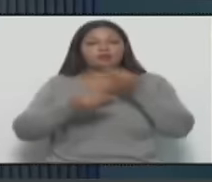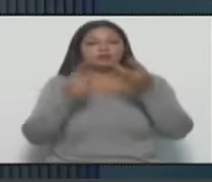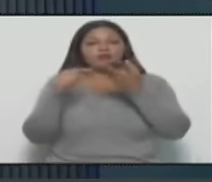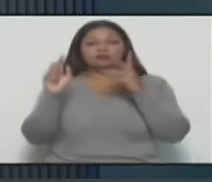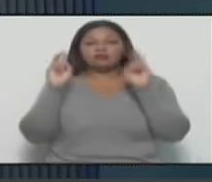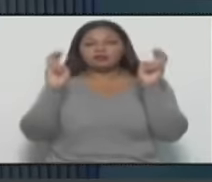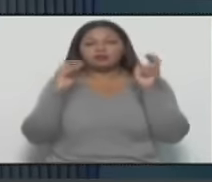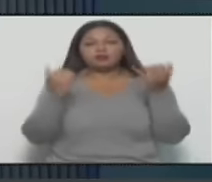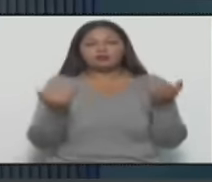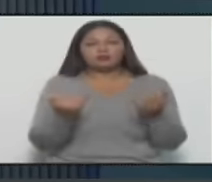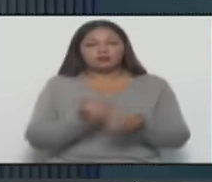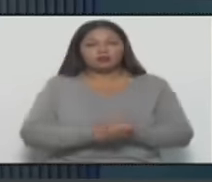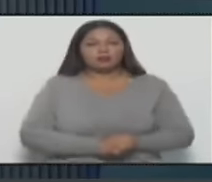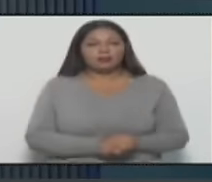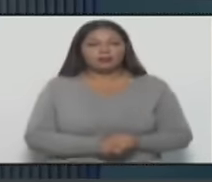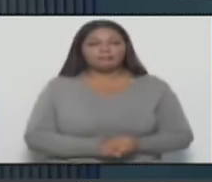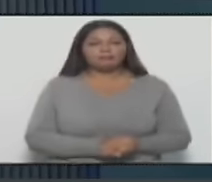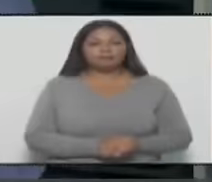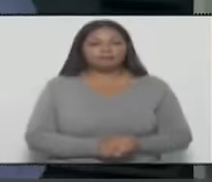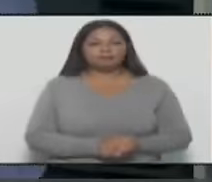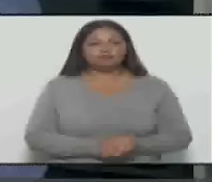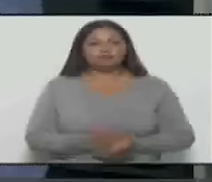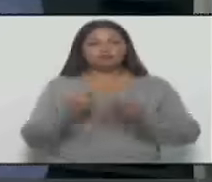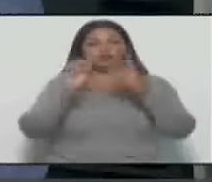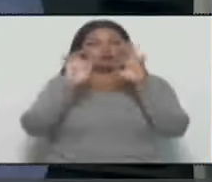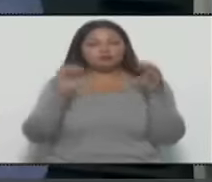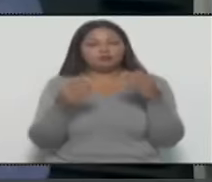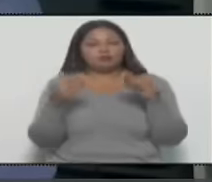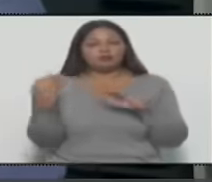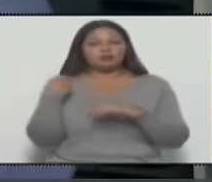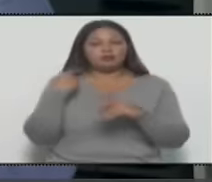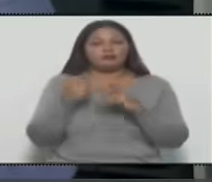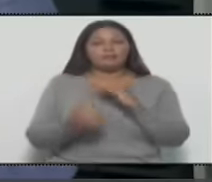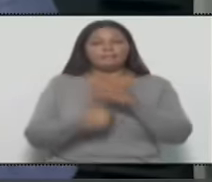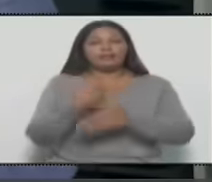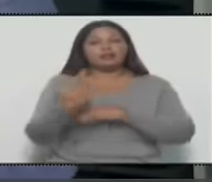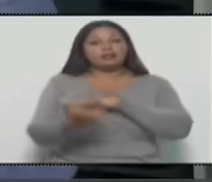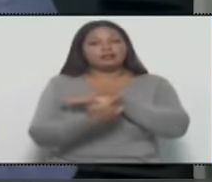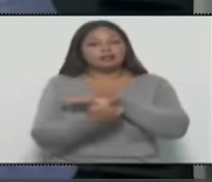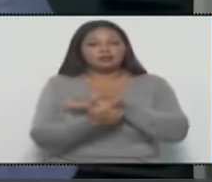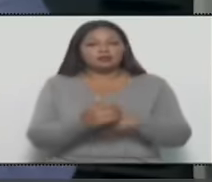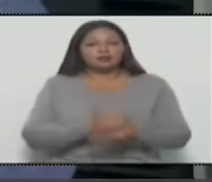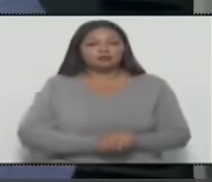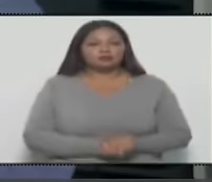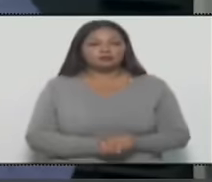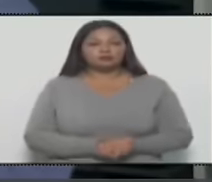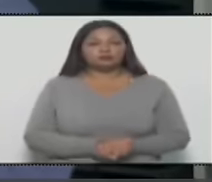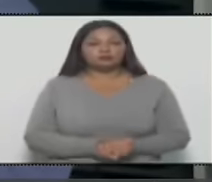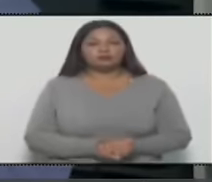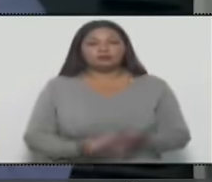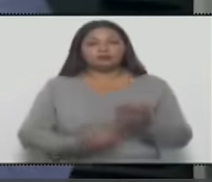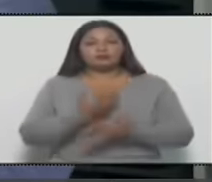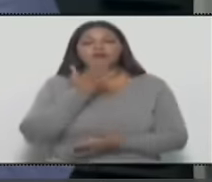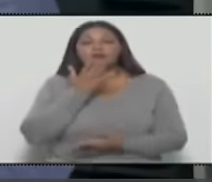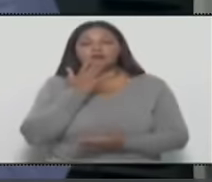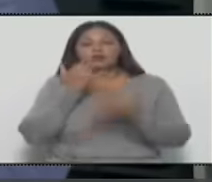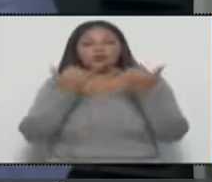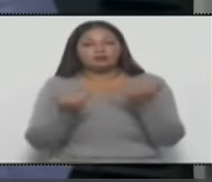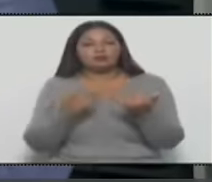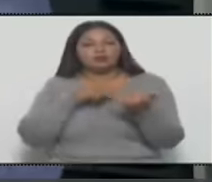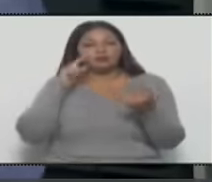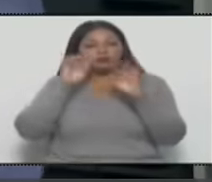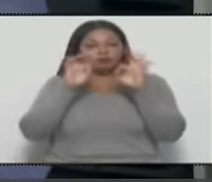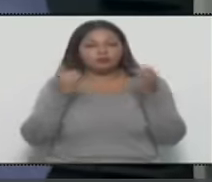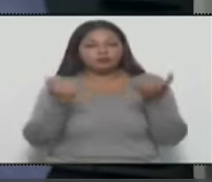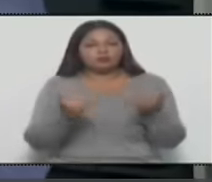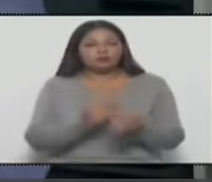son los otros tipos de ataques? Hay otros tipos de ataques, esto es un poquito más técnico, voy a tratar de explicarlo de la manera más sencilla. Sí, pedagógica, digerible. Sí. Hay